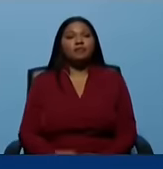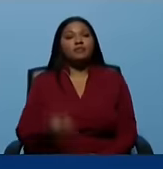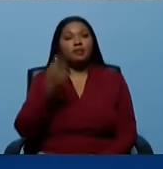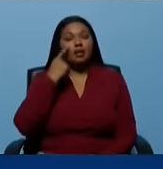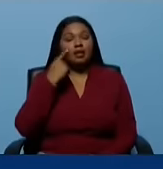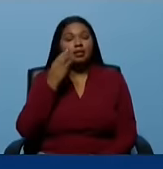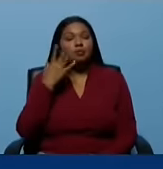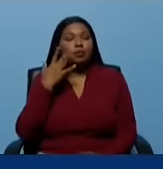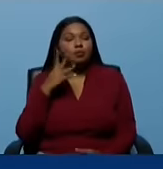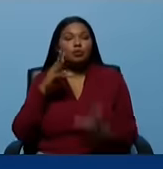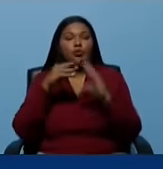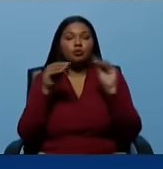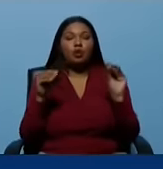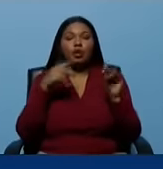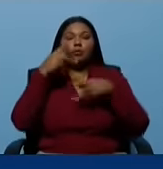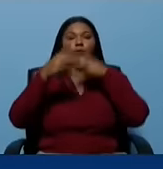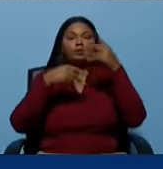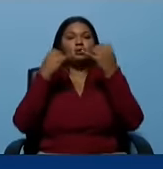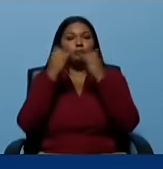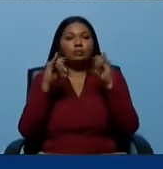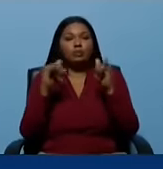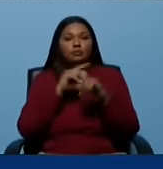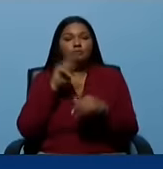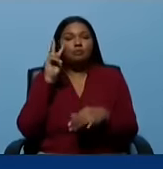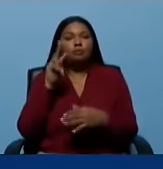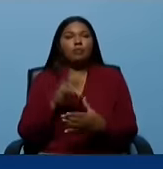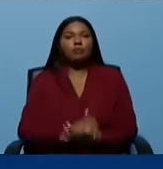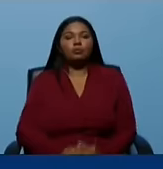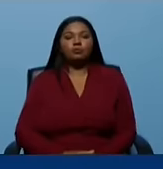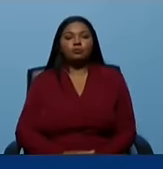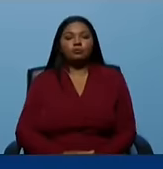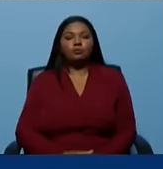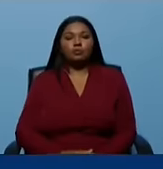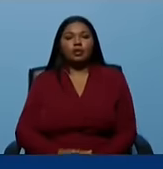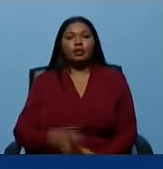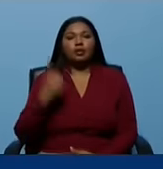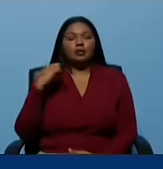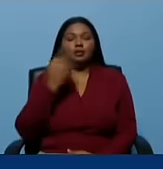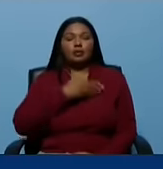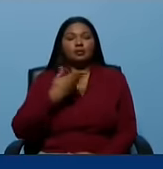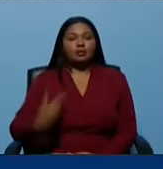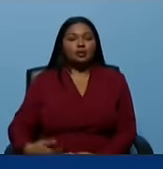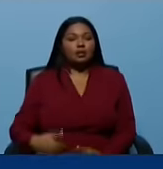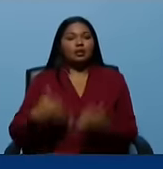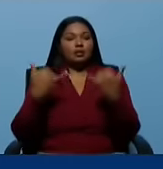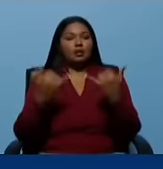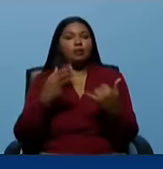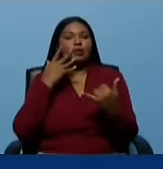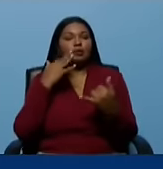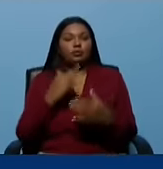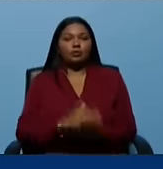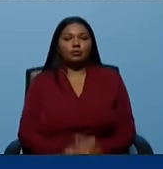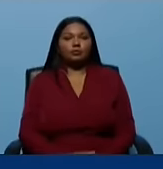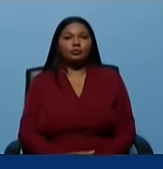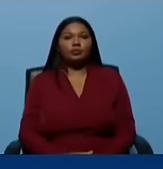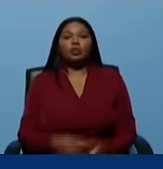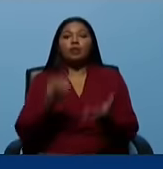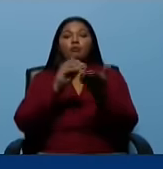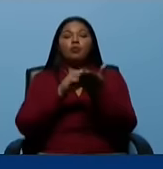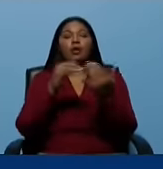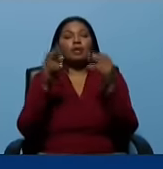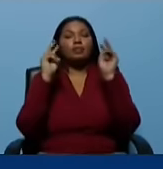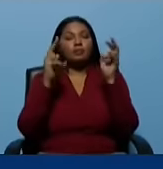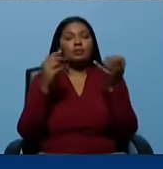ejemplo con toda la política independiente que ha tenido el presidente López Obrador por poner un ejemplo cuando se le planteó el tema de la